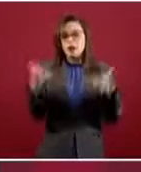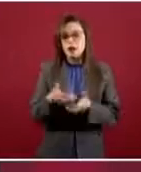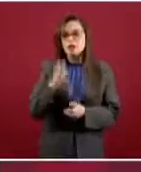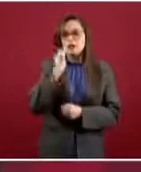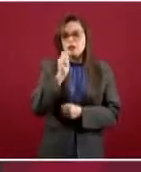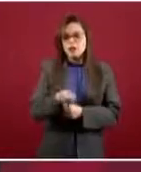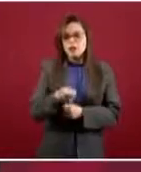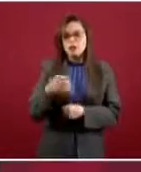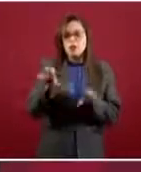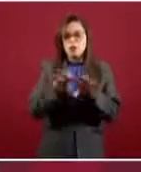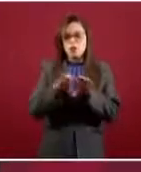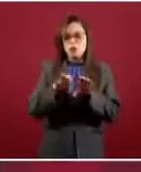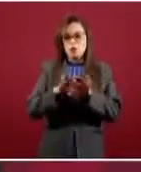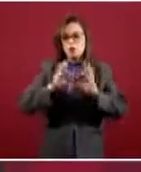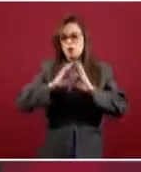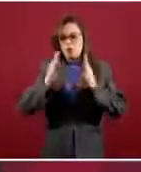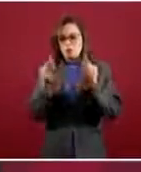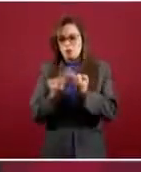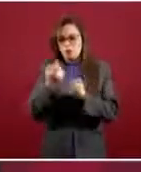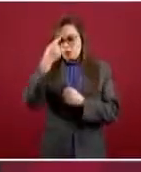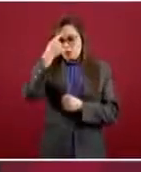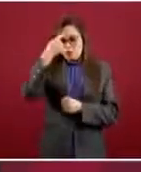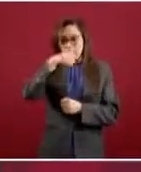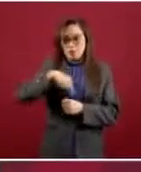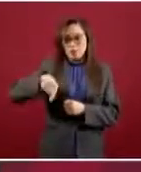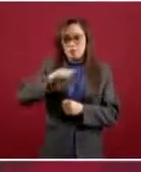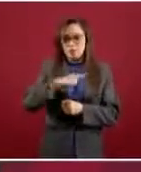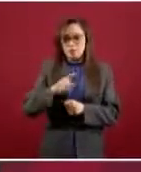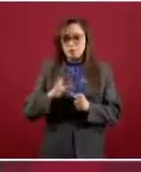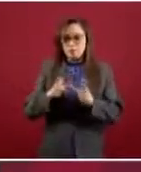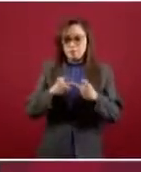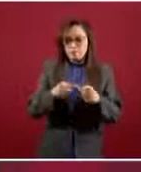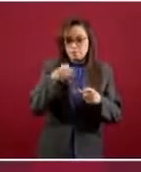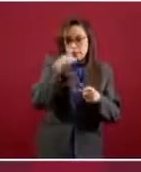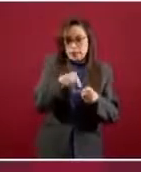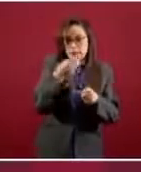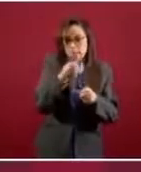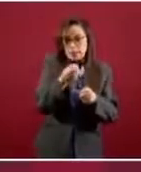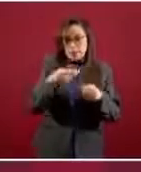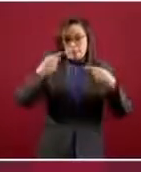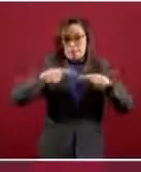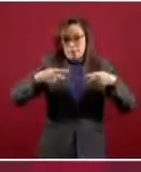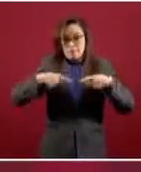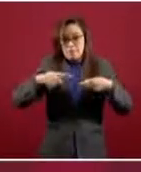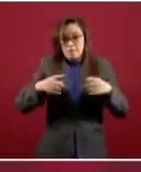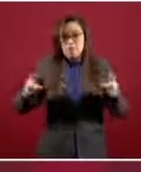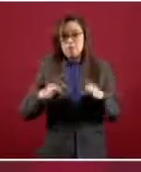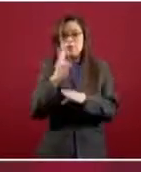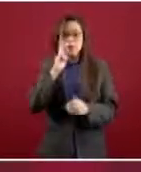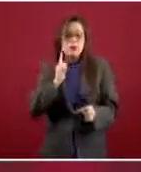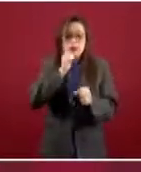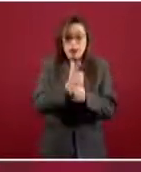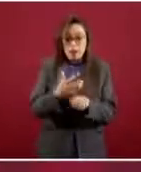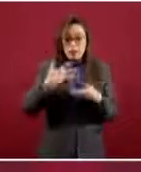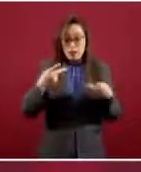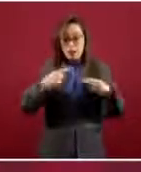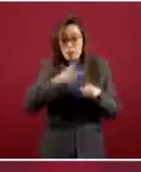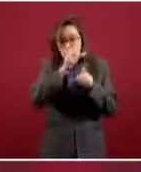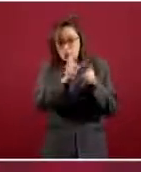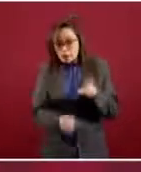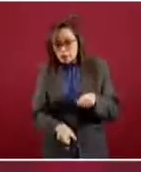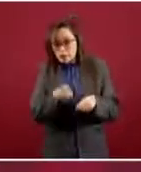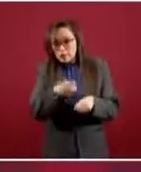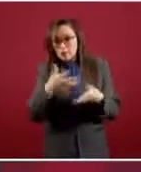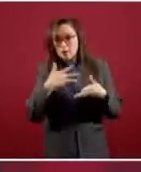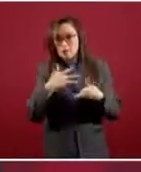una técnica de contención que está centrada en las personas. Cuando se detecta un caso, una persona que cumple la definición de